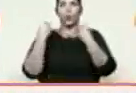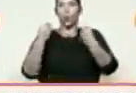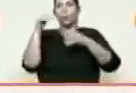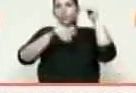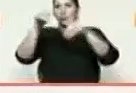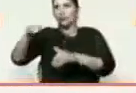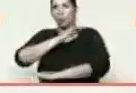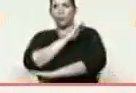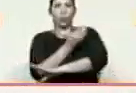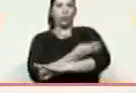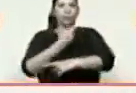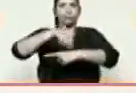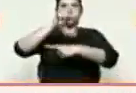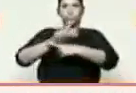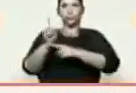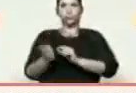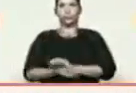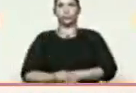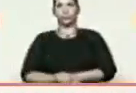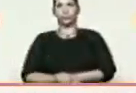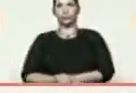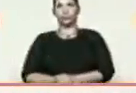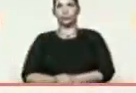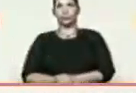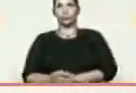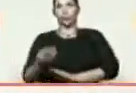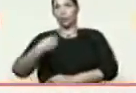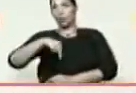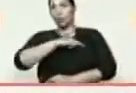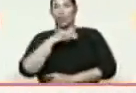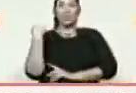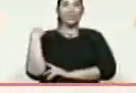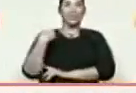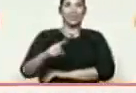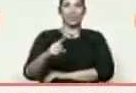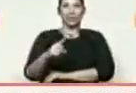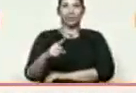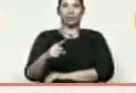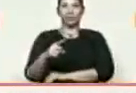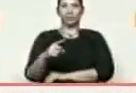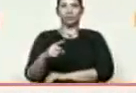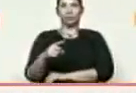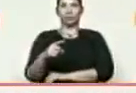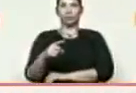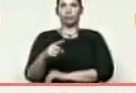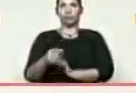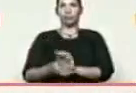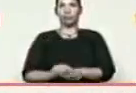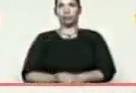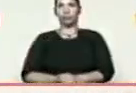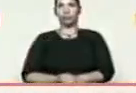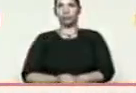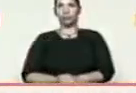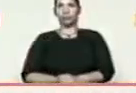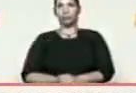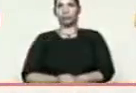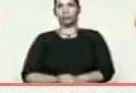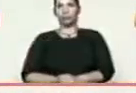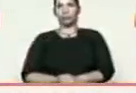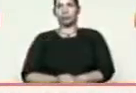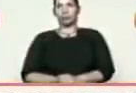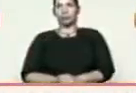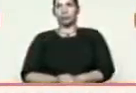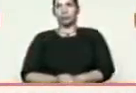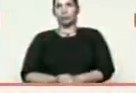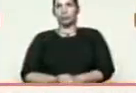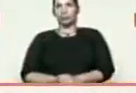poder originario. A nosotros nos tienen que matar antes de descalificar la Asamblea Nacional Constituyente,